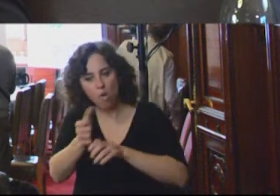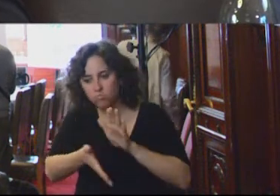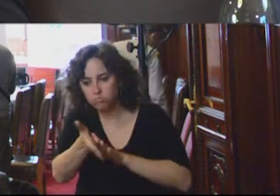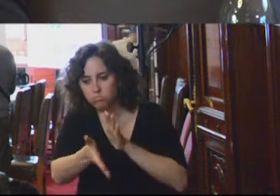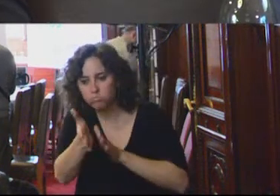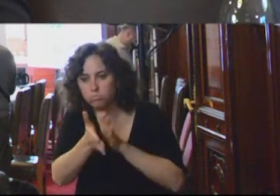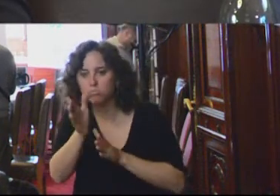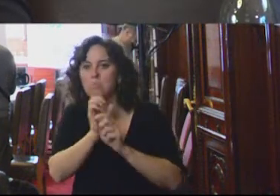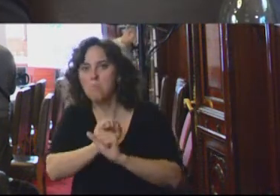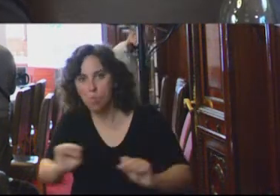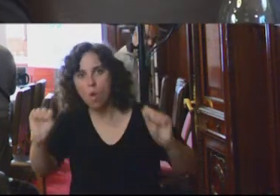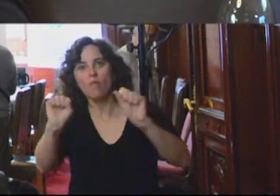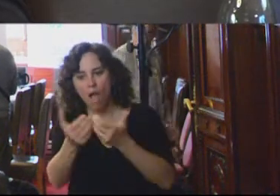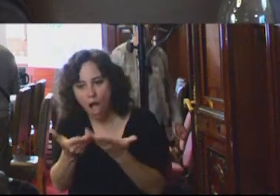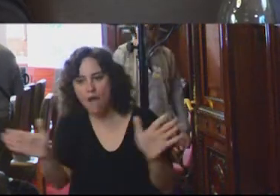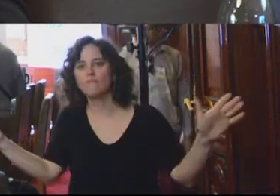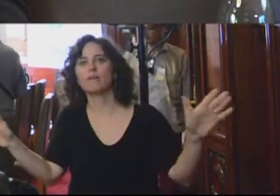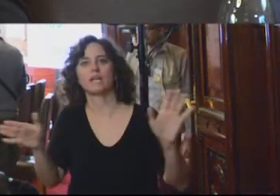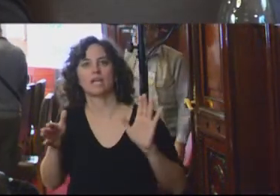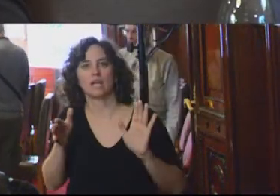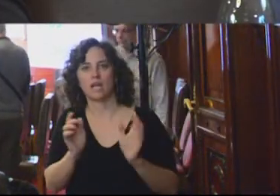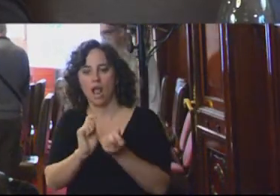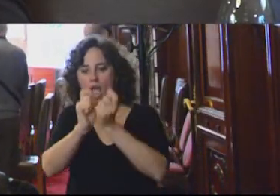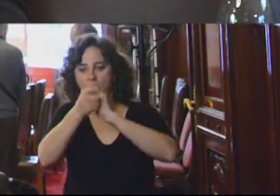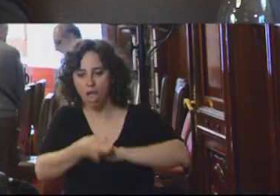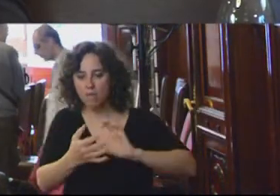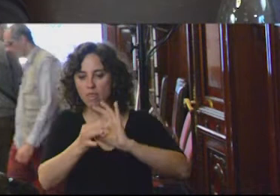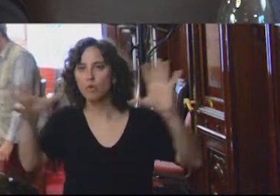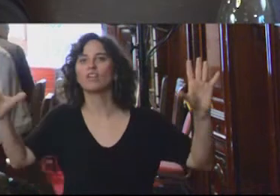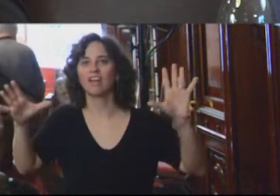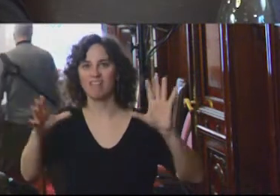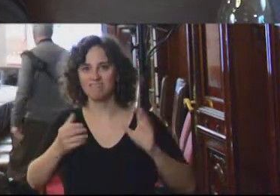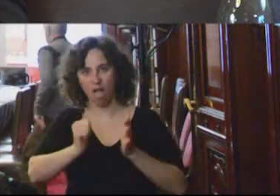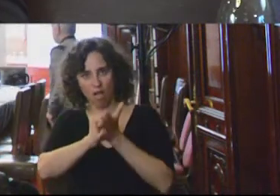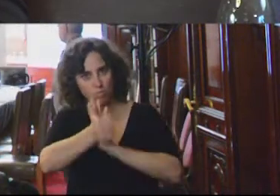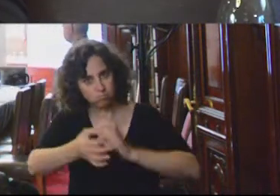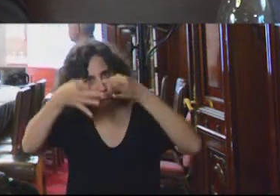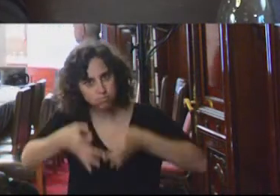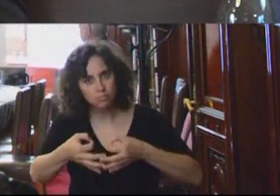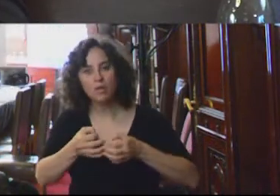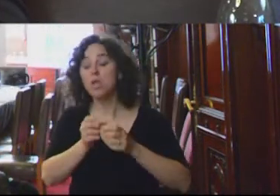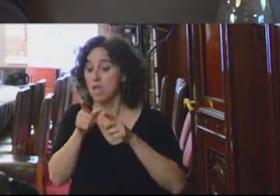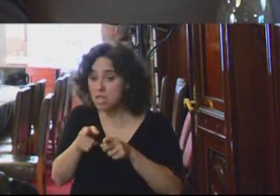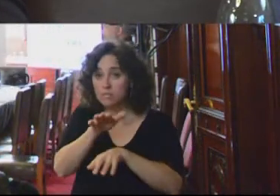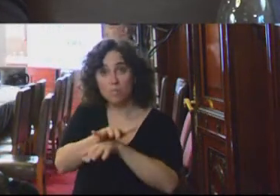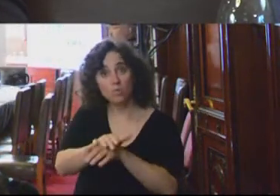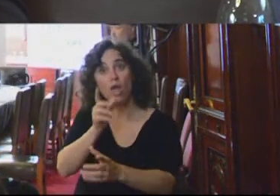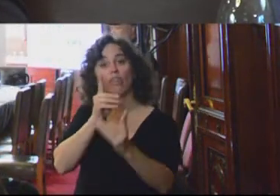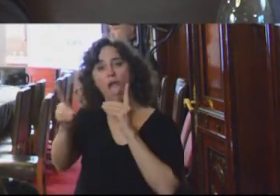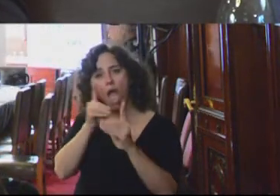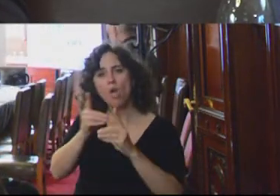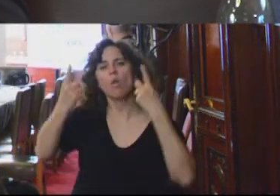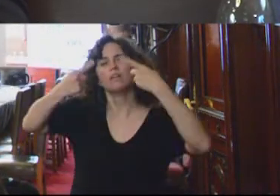se encamina hacia la posibilidad de abrir la transición hacia una democracia plena, en la cual el diálogo y el debate